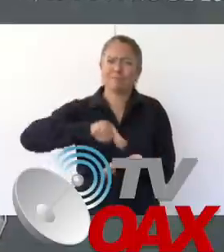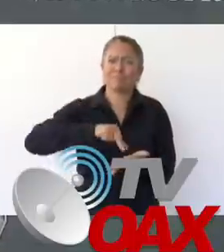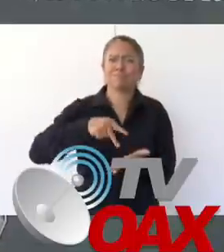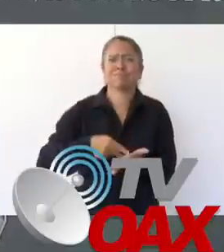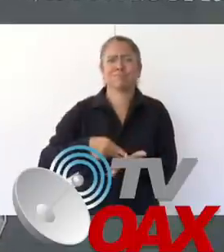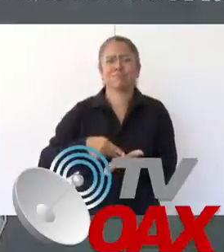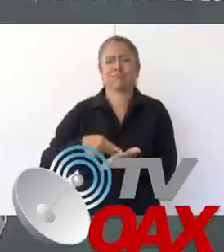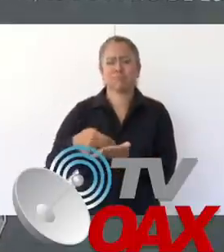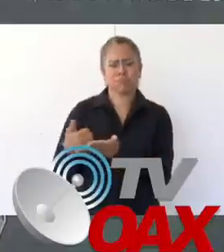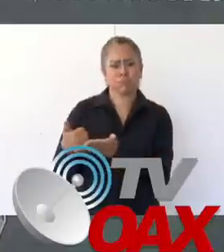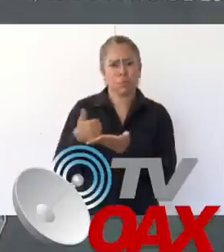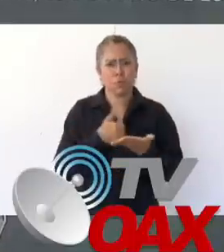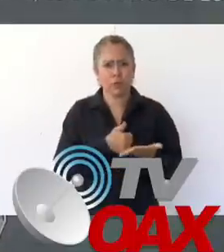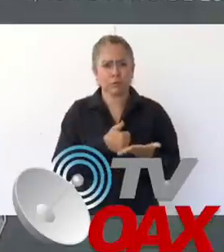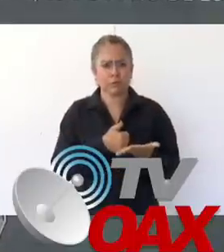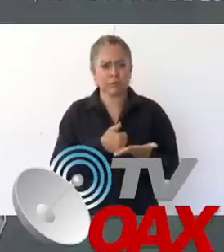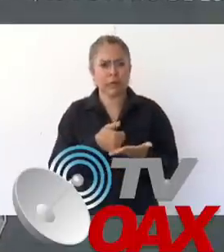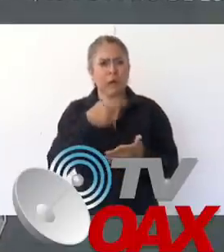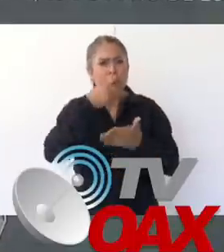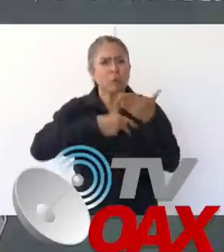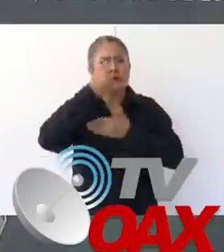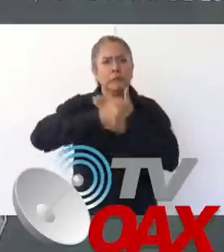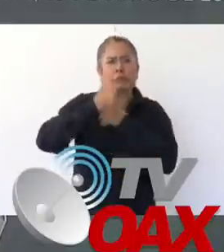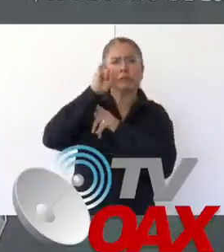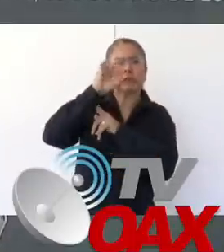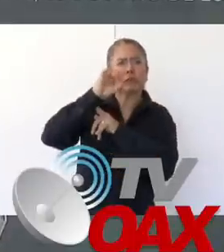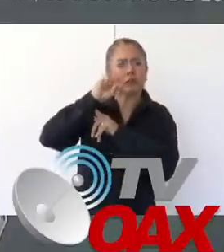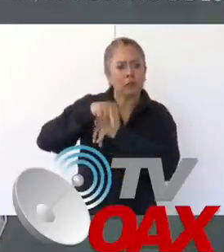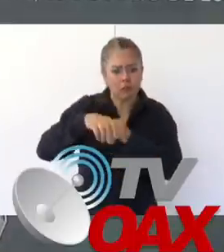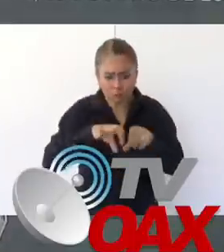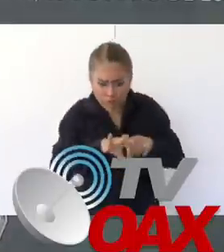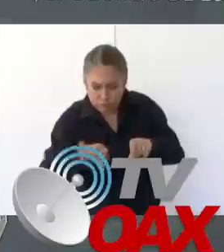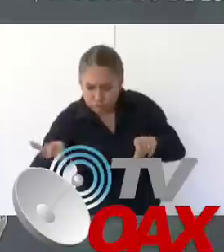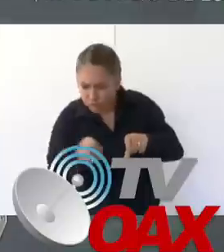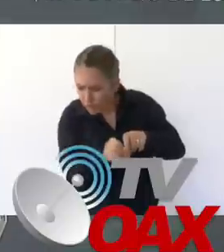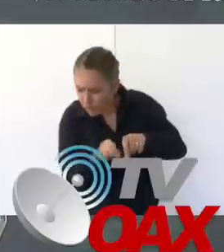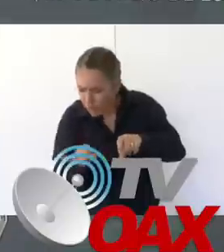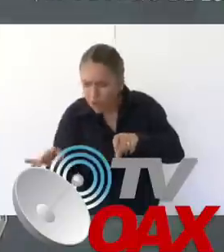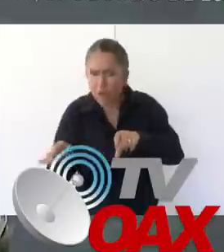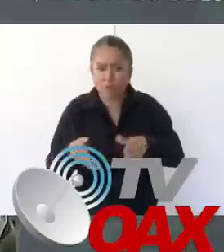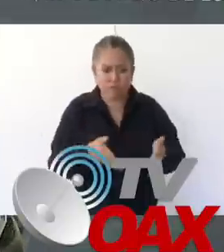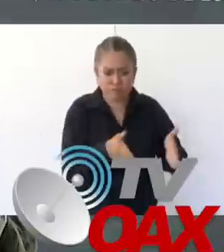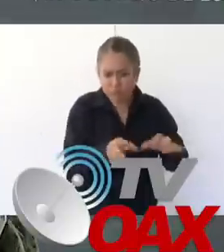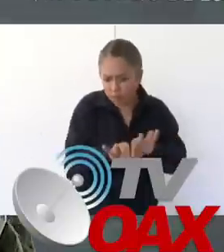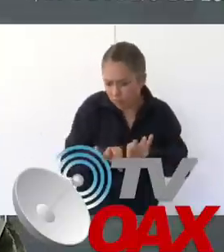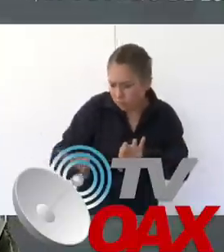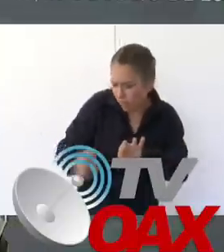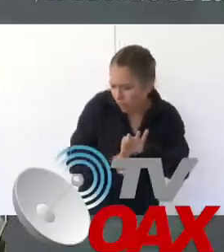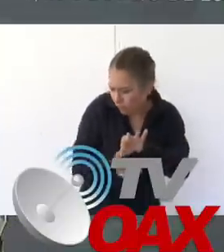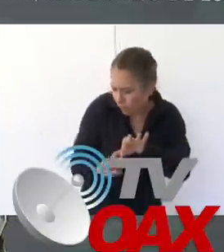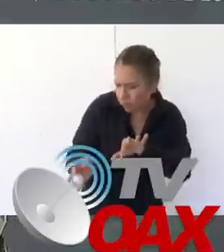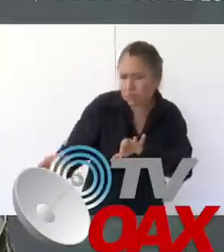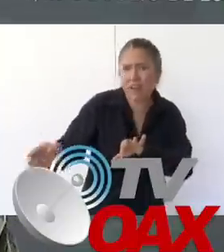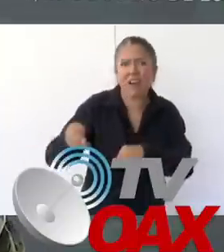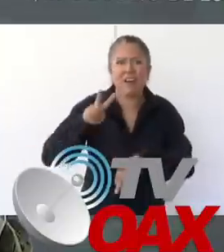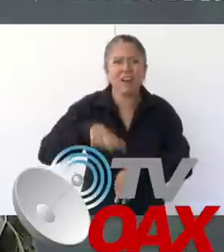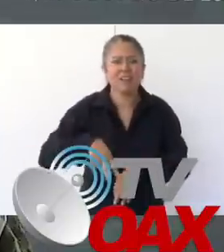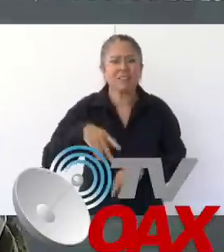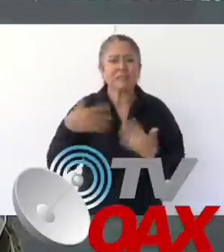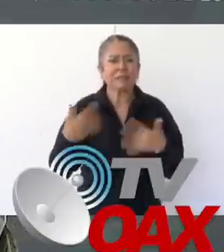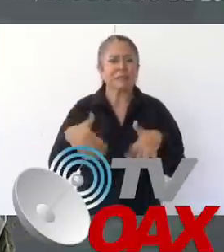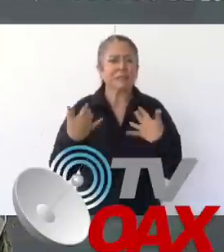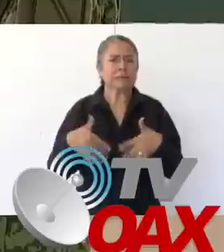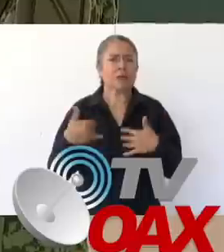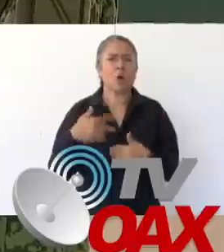proyecto del sifón y nosotros nos tocó ejecutar. Es una obra que se tenía considerado inicialmente para 2 años. Ustedes conocen cómo es el San Pedro,